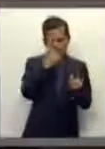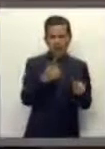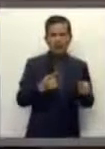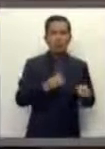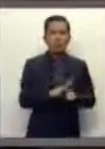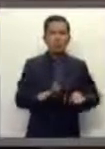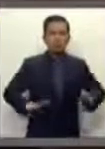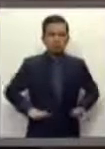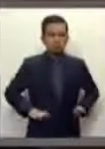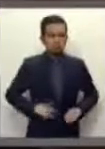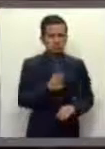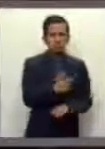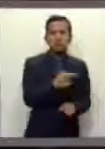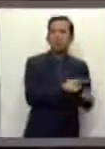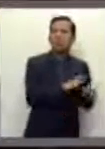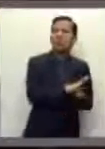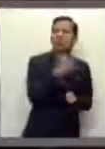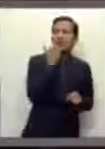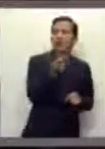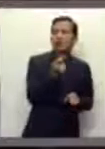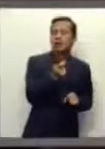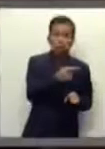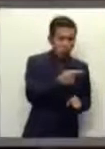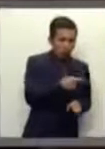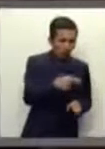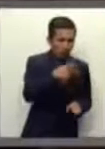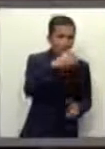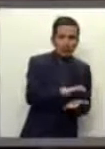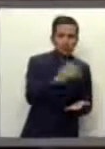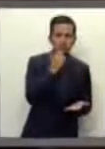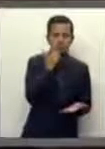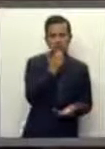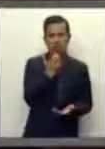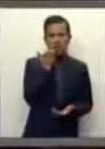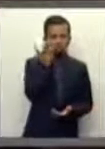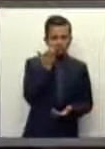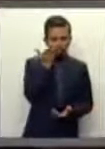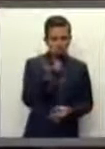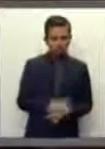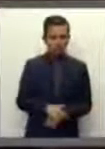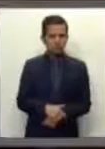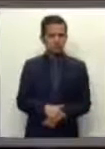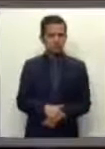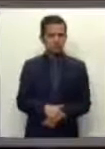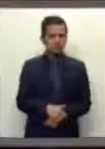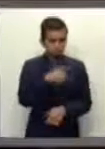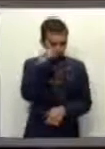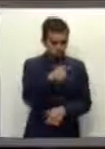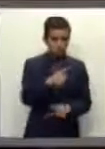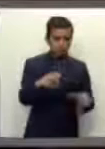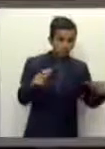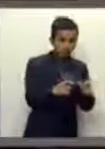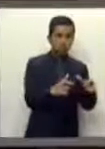socioeconómicas con la intención de disminuir la pobreza. De un tajo, un grupo